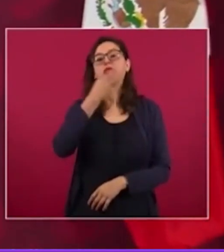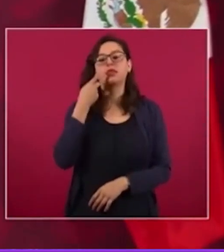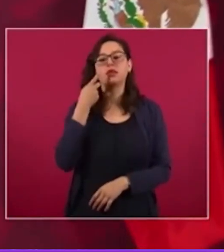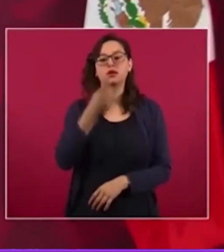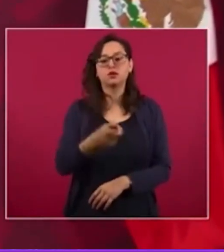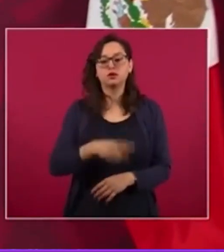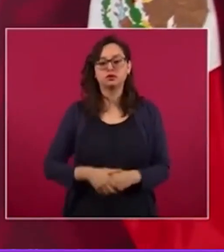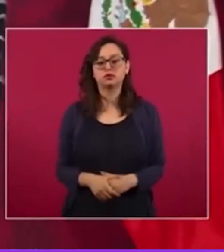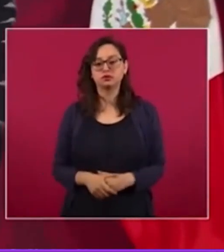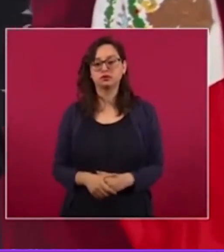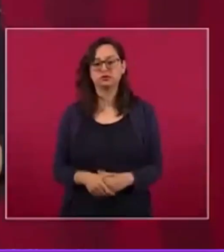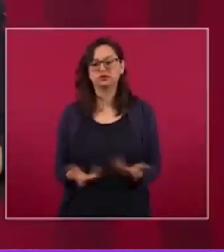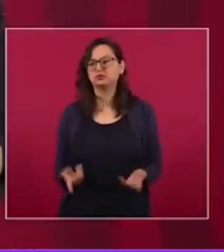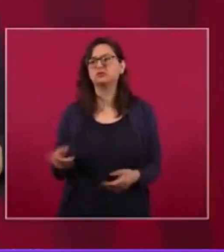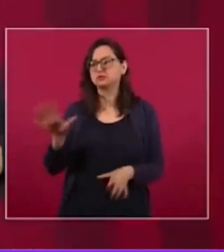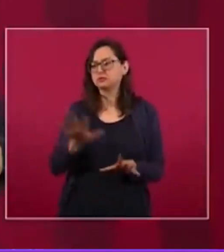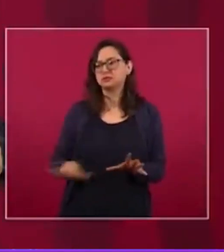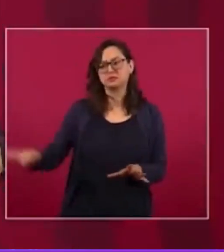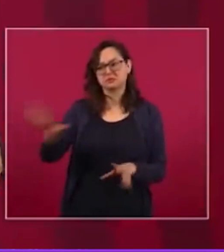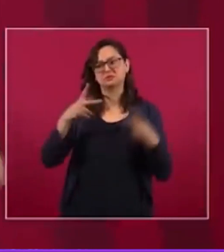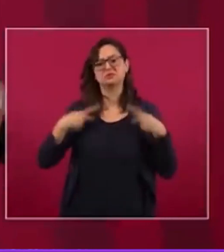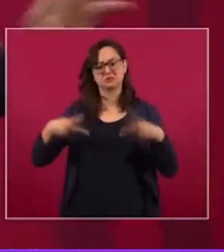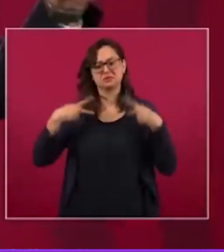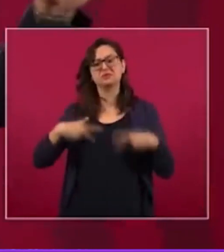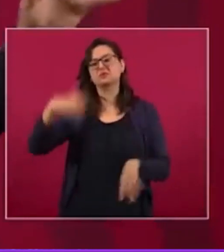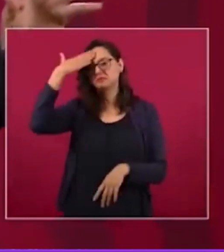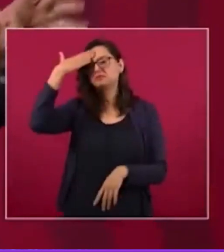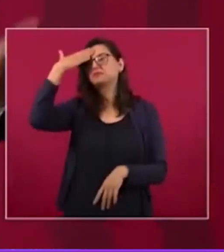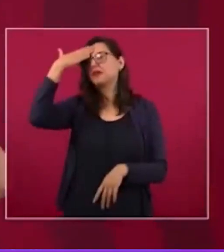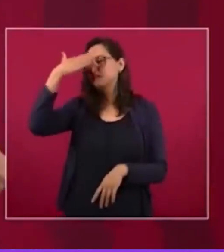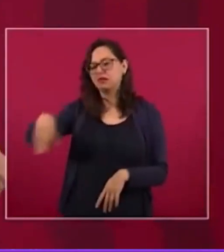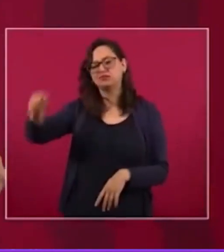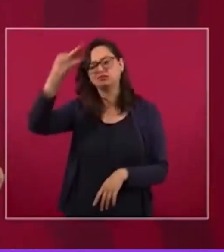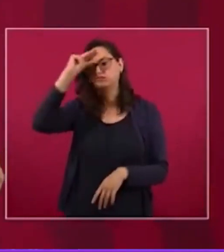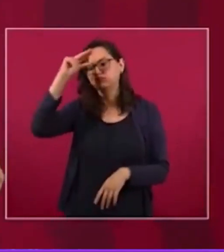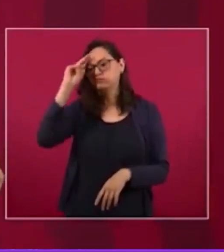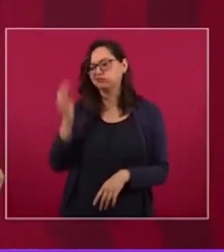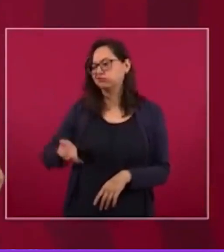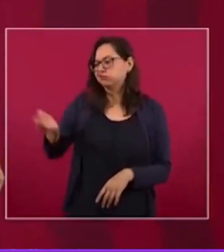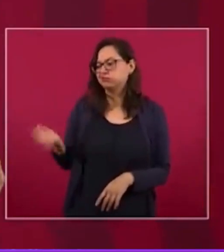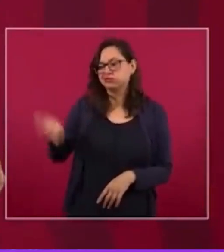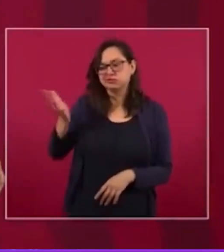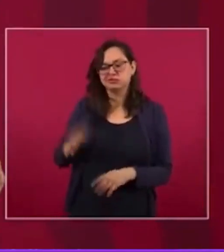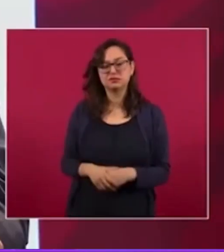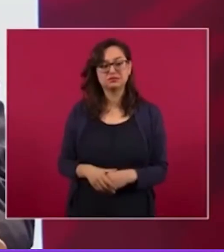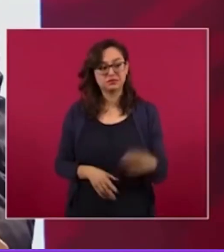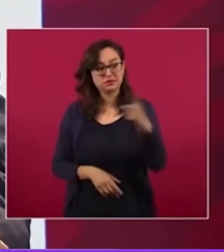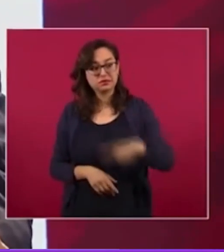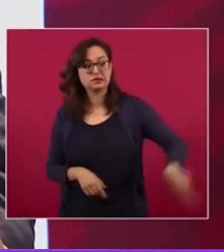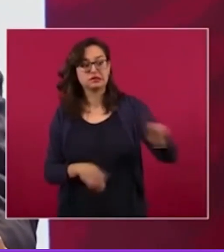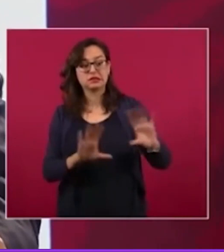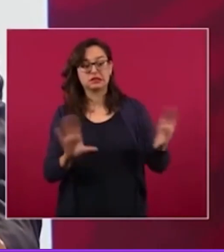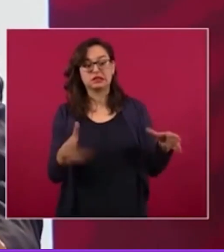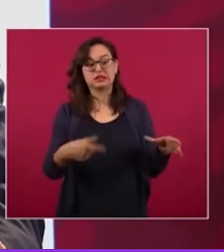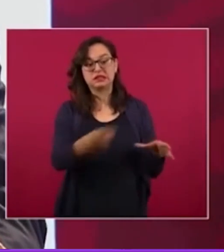y se niega aceptar no sabes yo ya